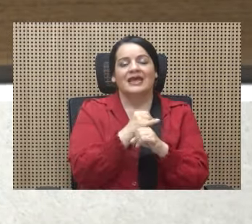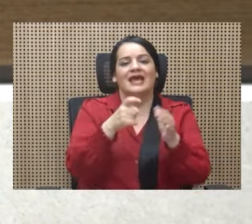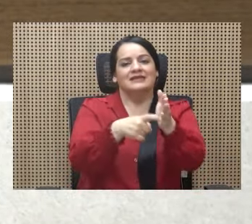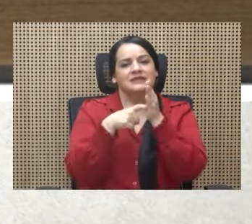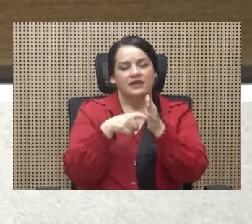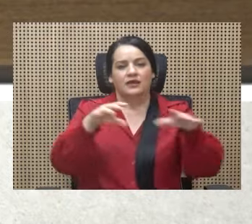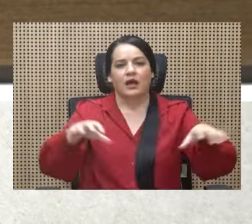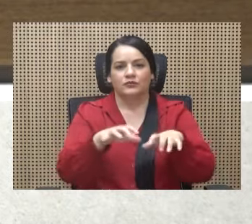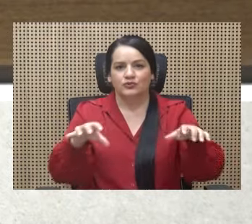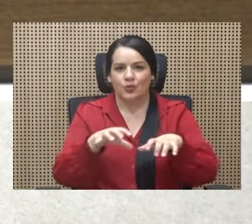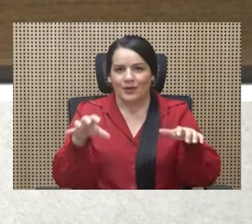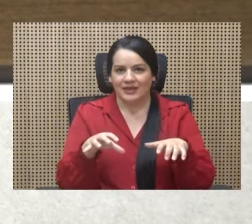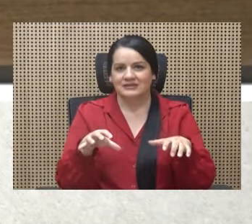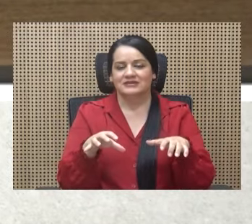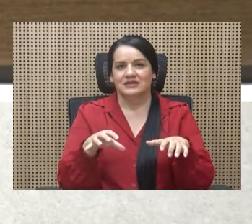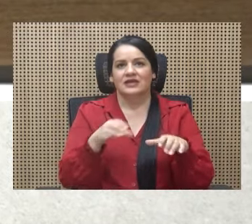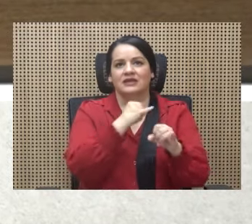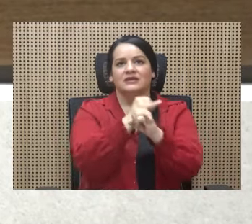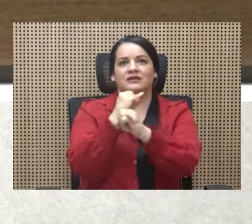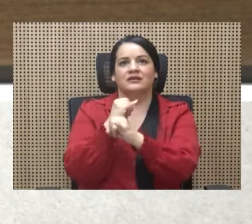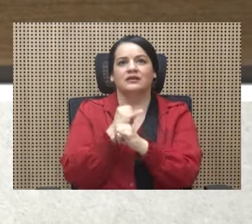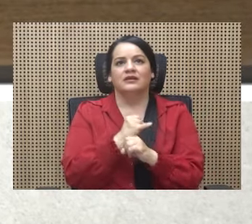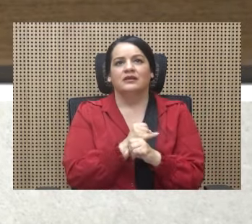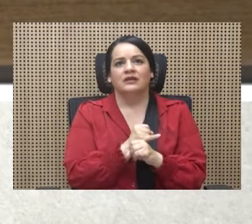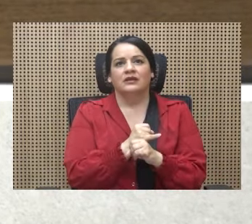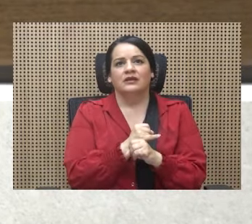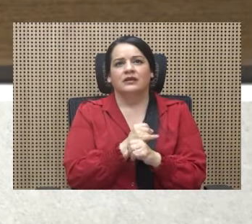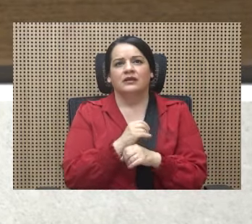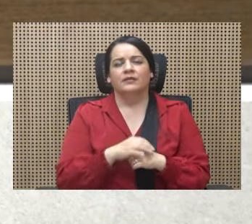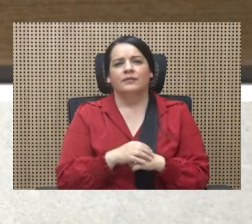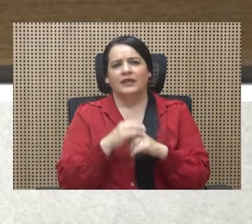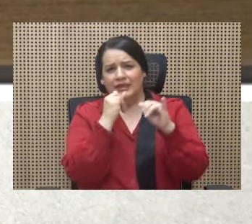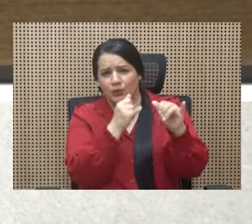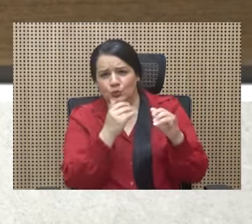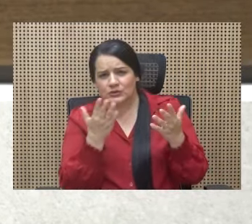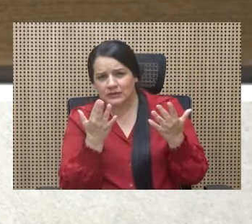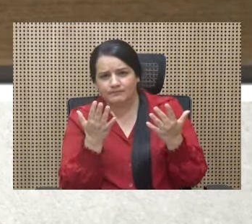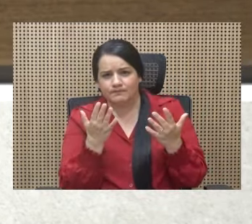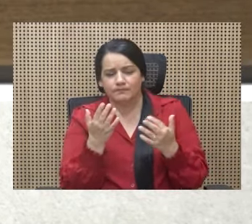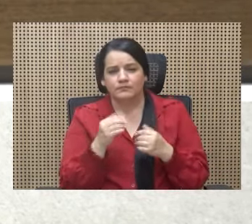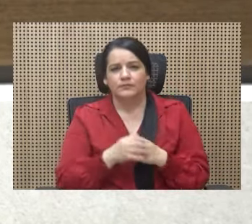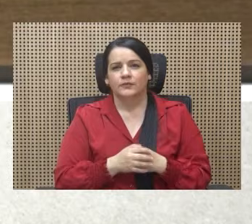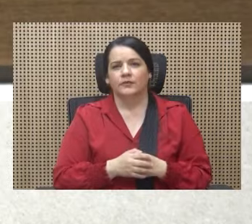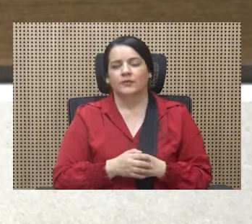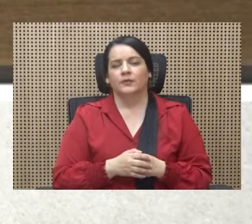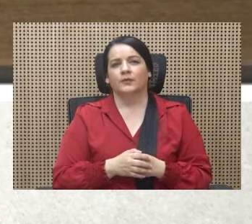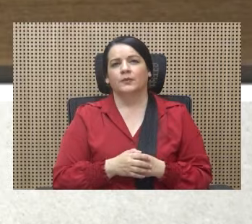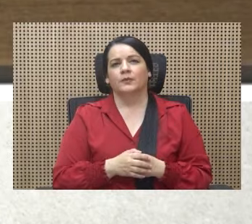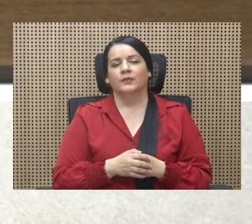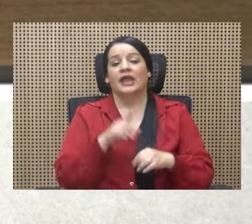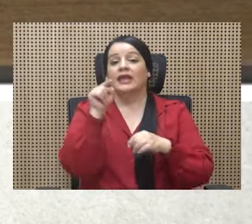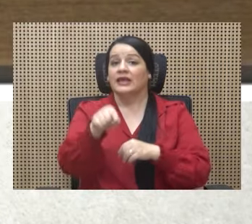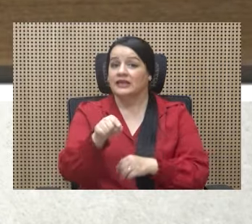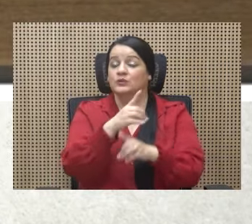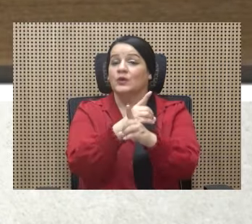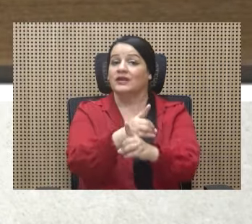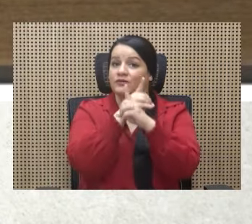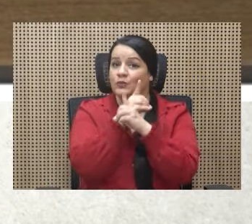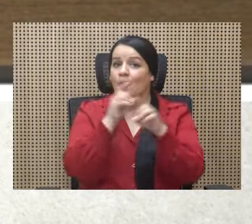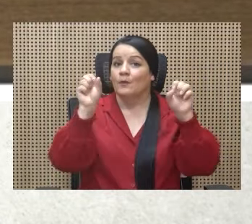acciones a la a la instituciónal denuncias en ese sentido la defensoría lo que puede hacer es hacer